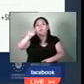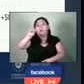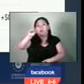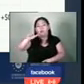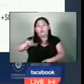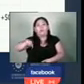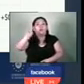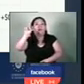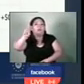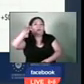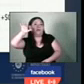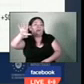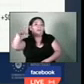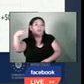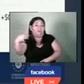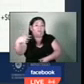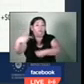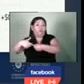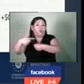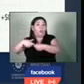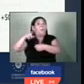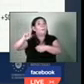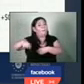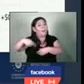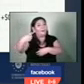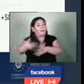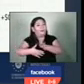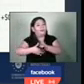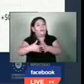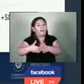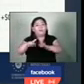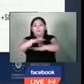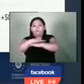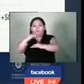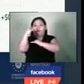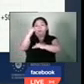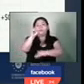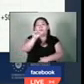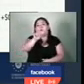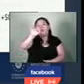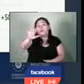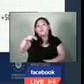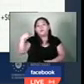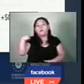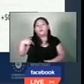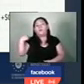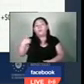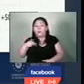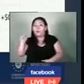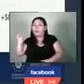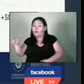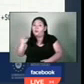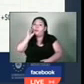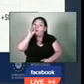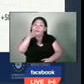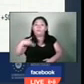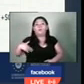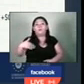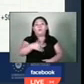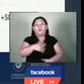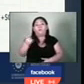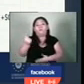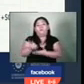centavos de dólar. Los precios estarán vigentes hasta el 15 de noviembre, esto de acuerdo al Ministerio de